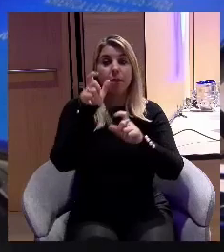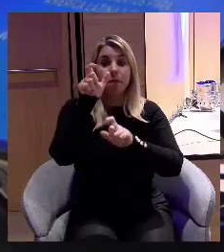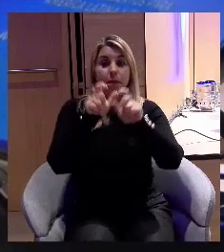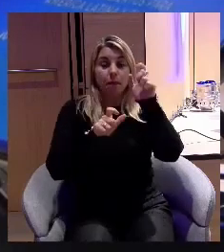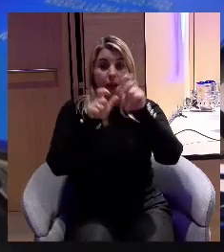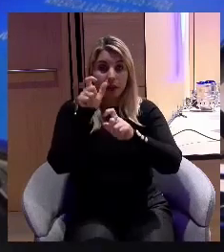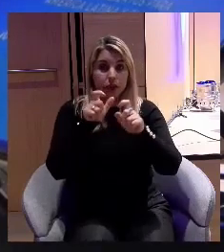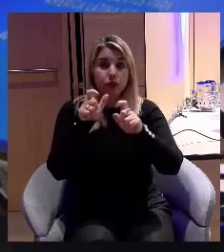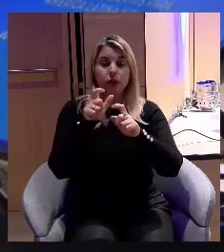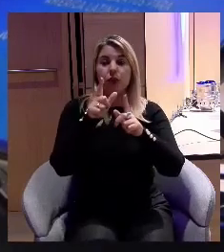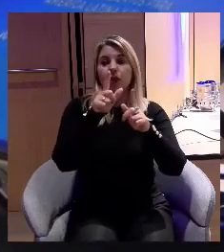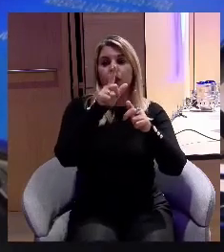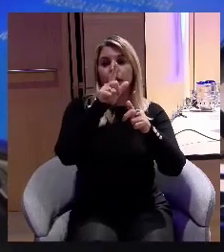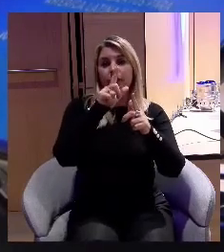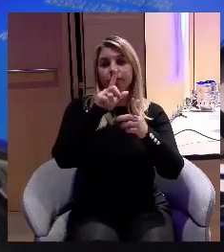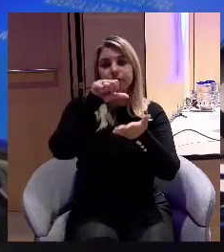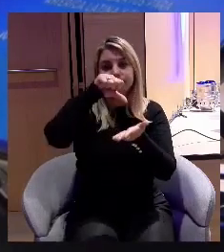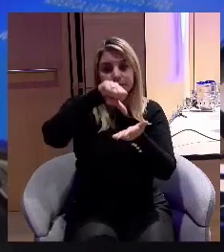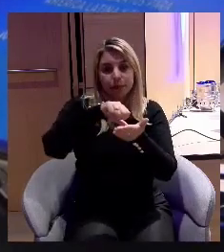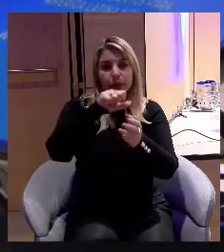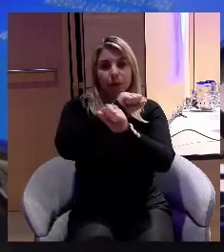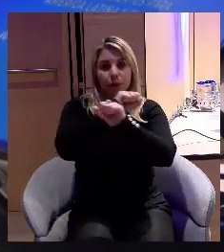ciudadanía información confiable